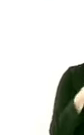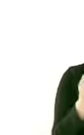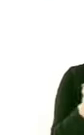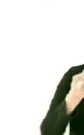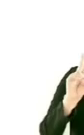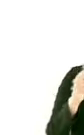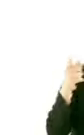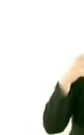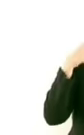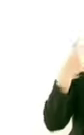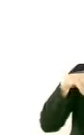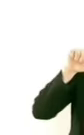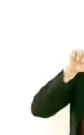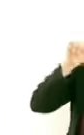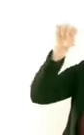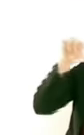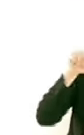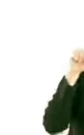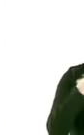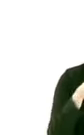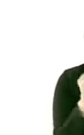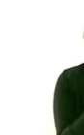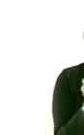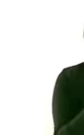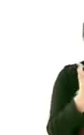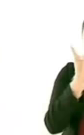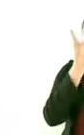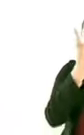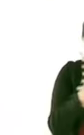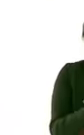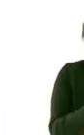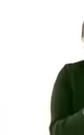inclusive, aceptaban solo